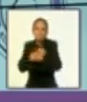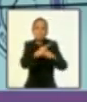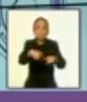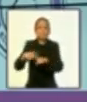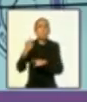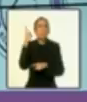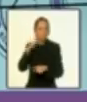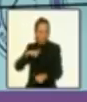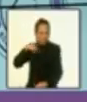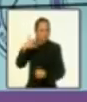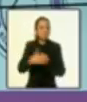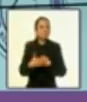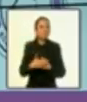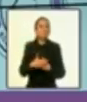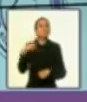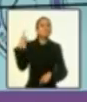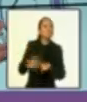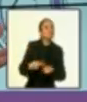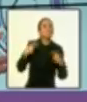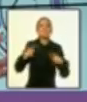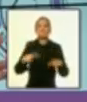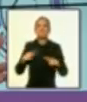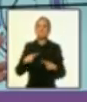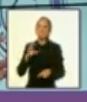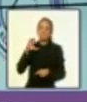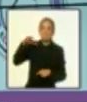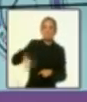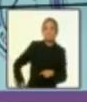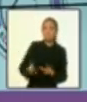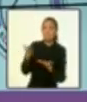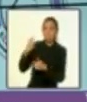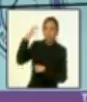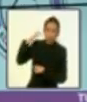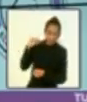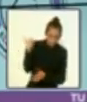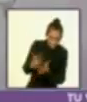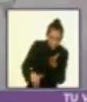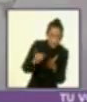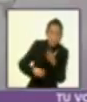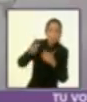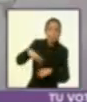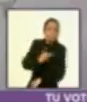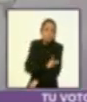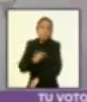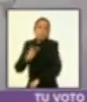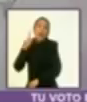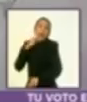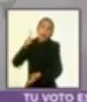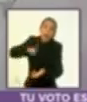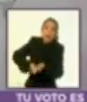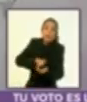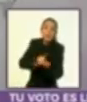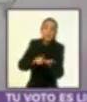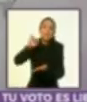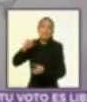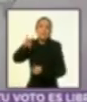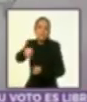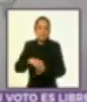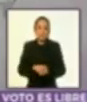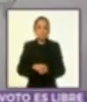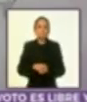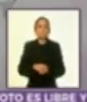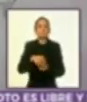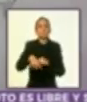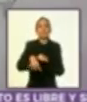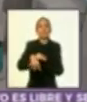Boy del Partido Verde. Y la señora que es la candidata independiente, la candidata sin partido. Ah, no recuerdo el nombre.